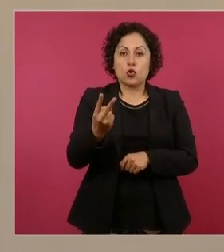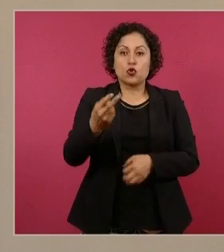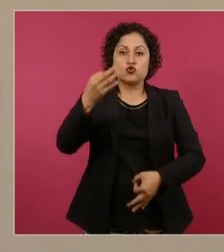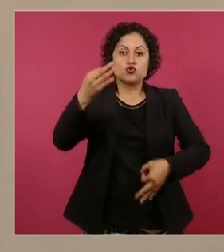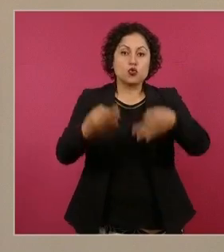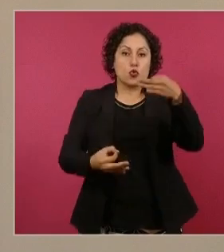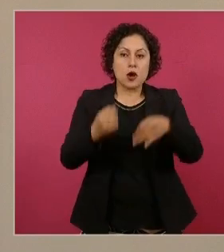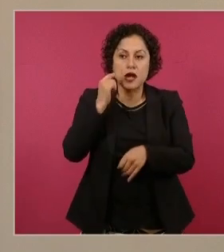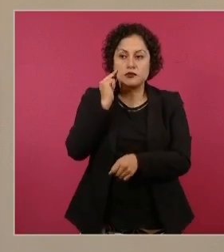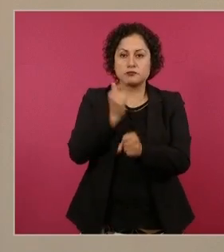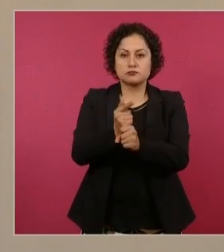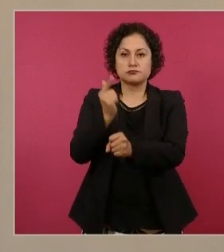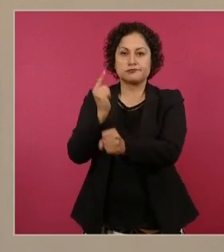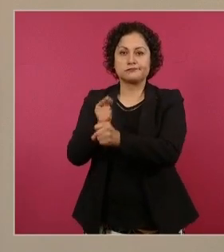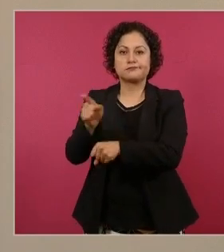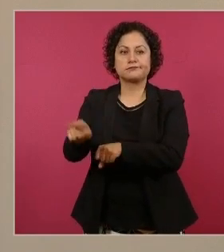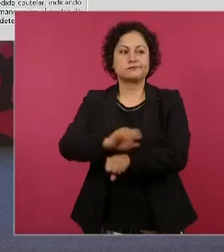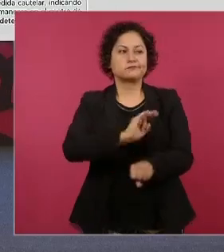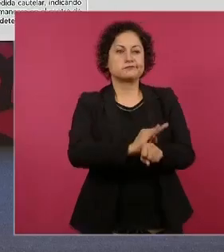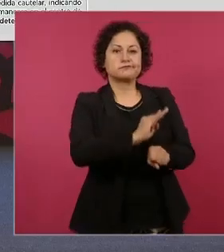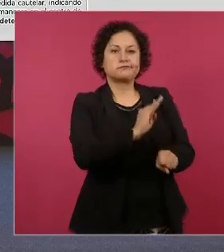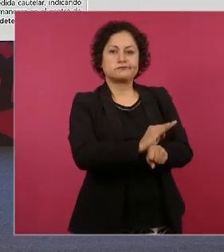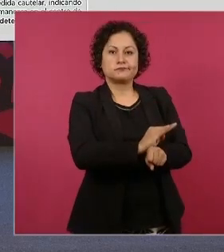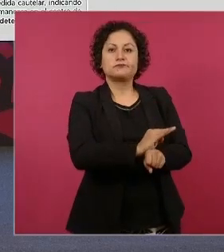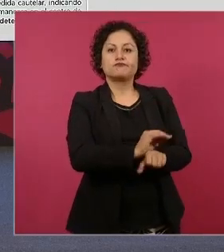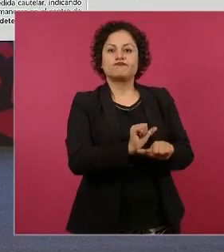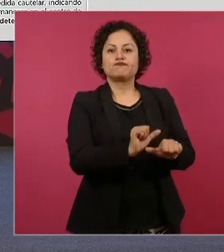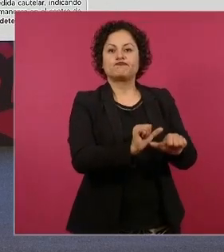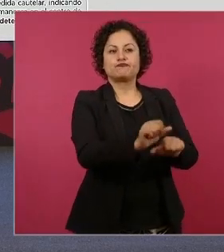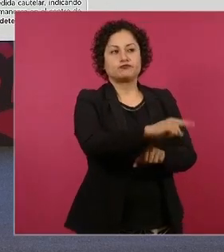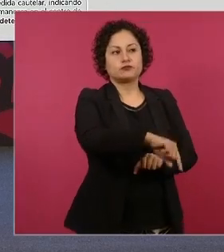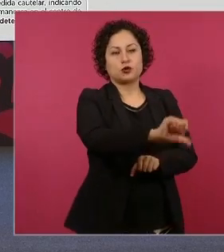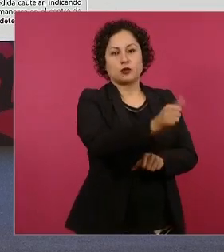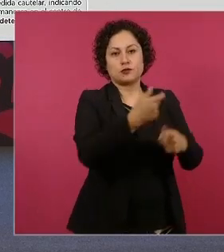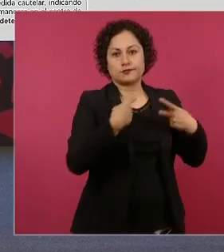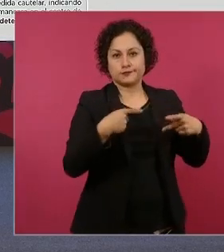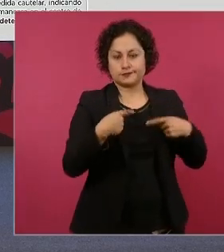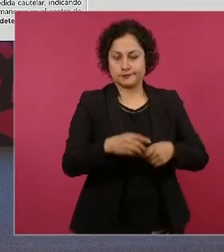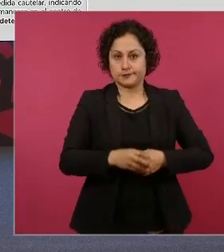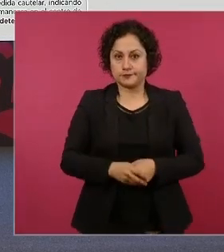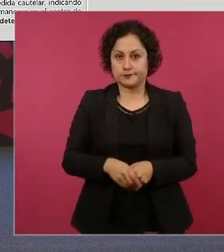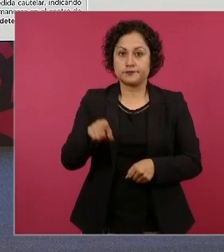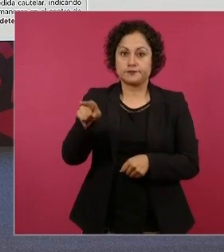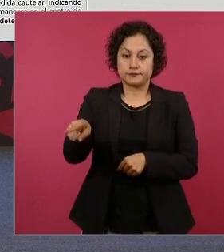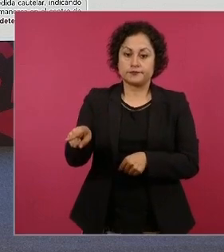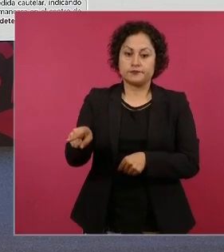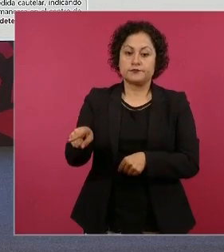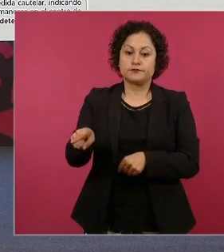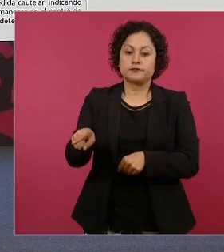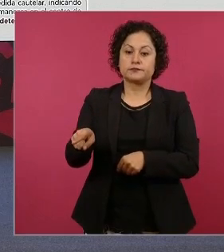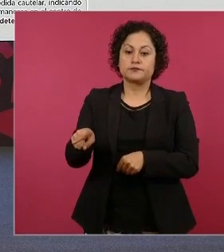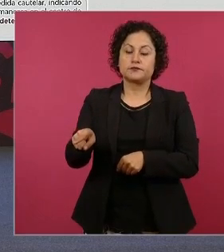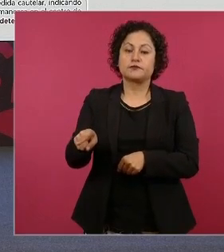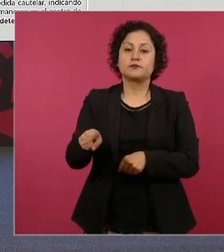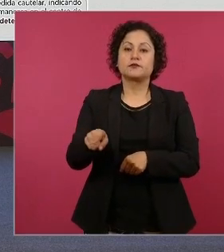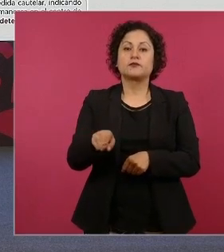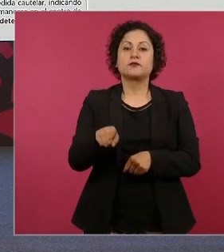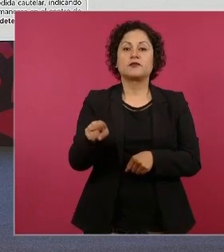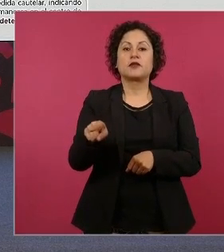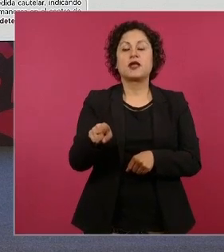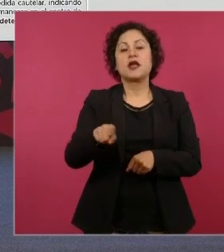a presuntos delincuentes. Este es el primer caso de prisión domiciliaria al ex procurador Jesús